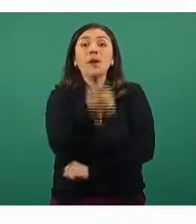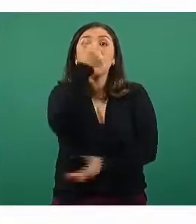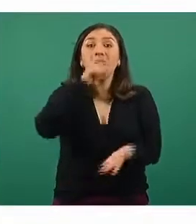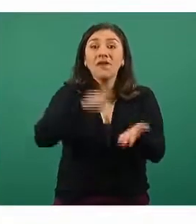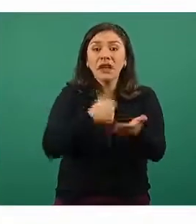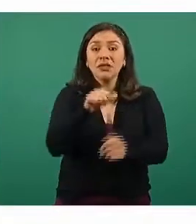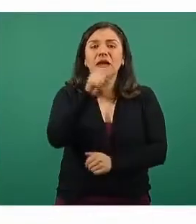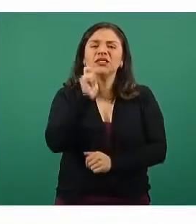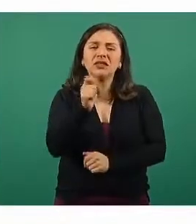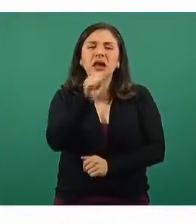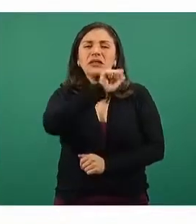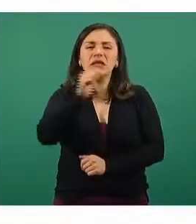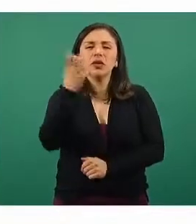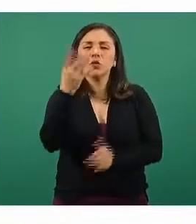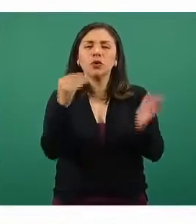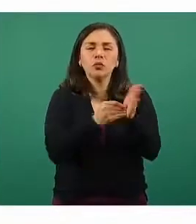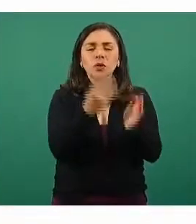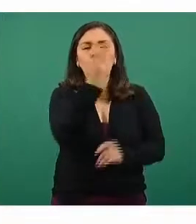estas